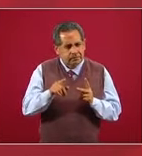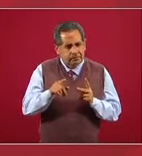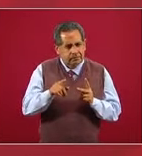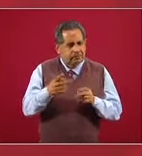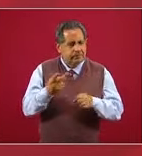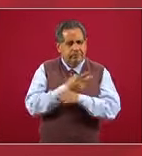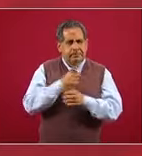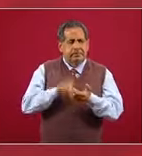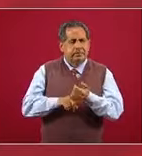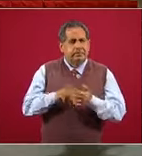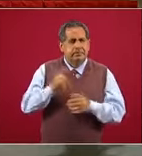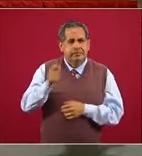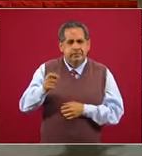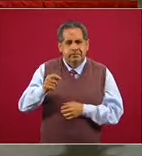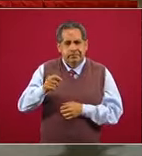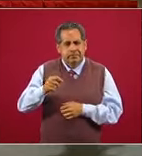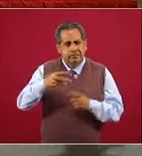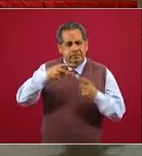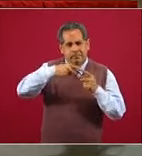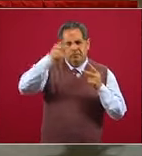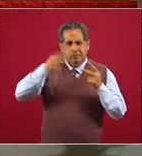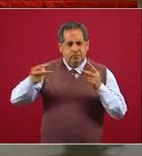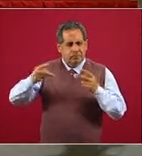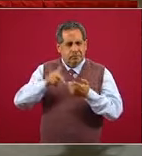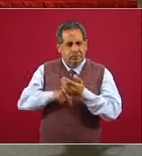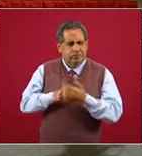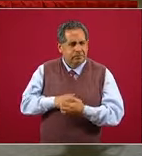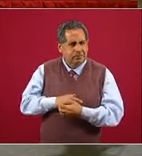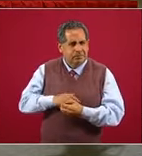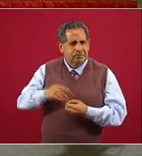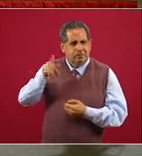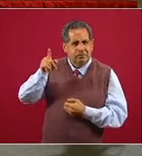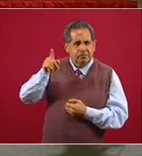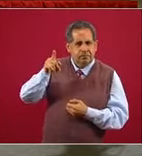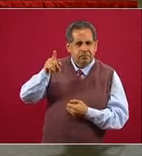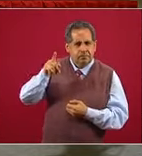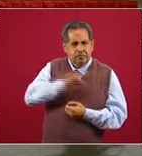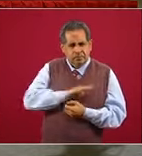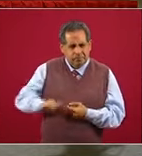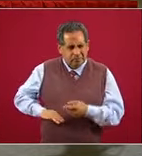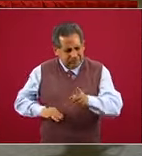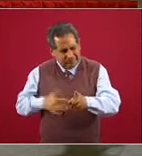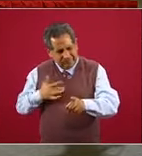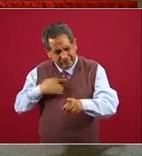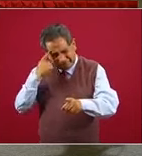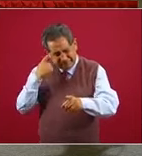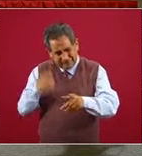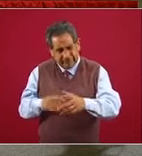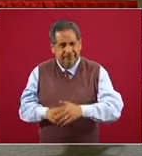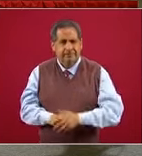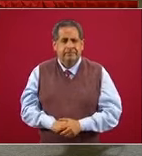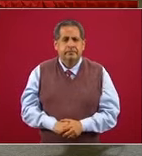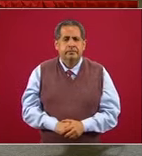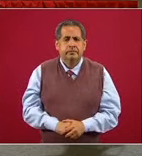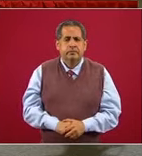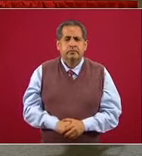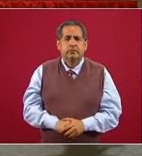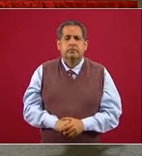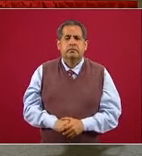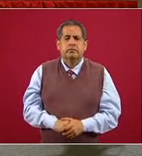cómo se están formando las curvas en el ámbito municipal, si mal no recuerdo. Ok,